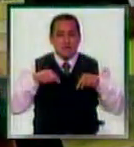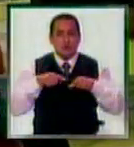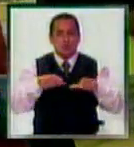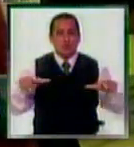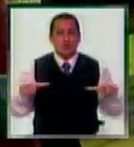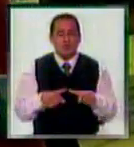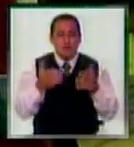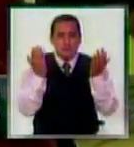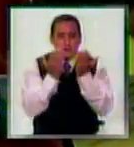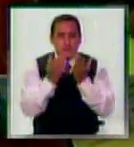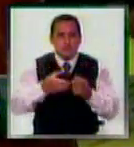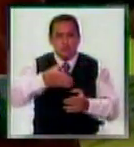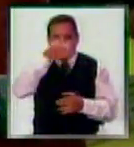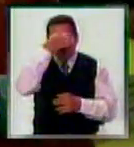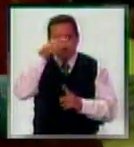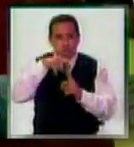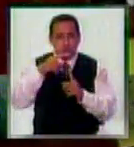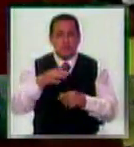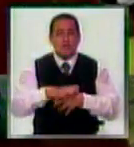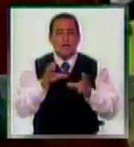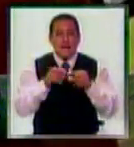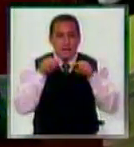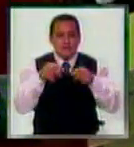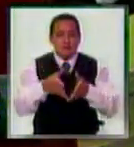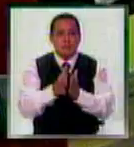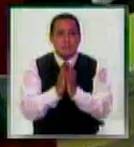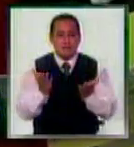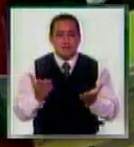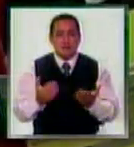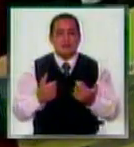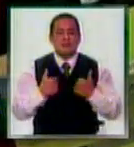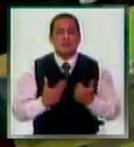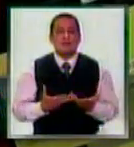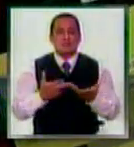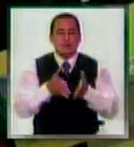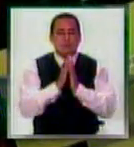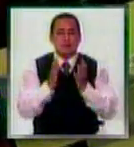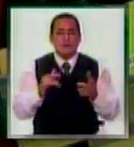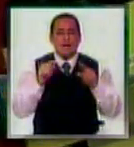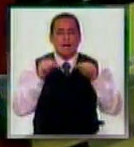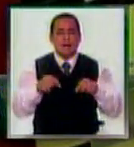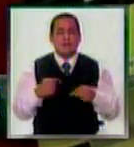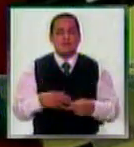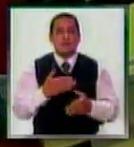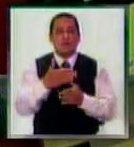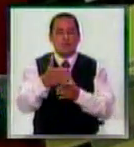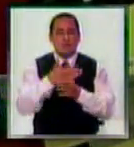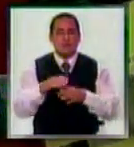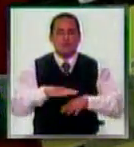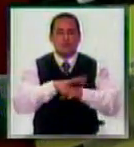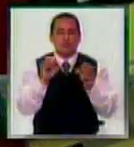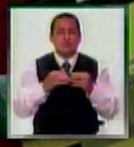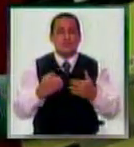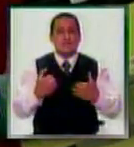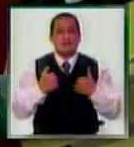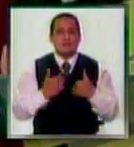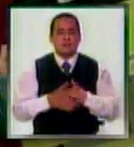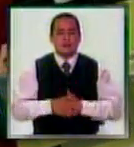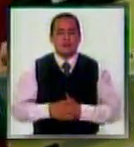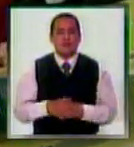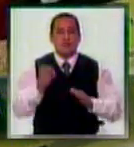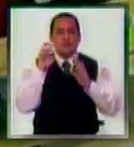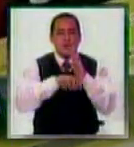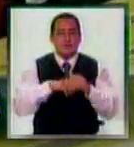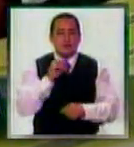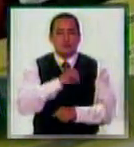centro tecnológico. Eso es lo que ellos deben de pedir. Ustedes estamos pidiendo acá, estamos combatiendo para tener